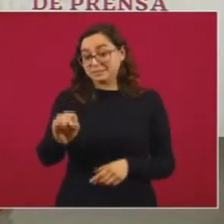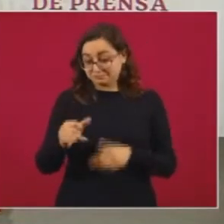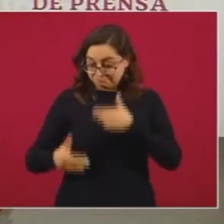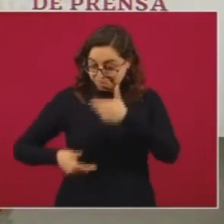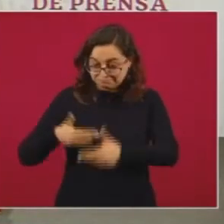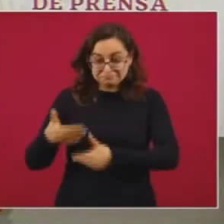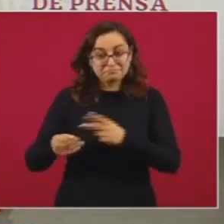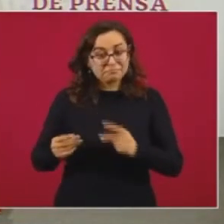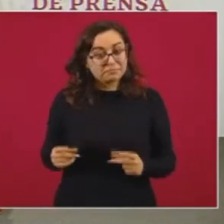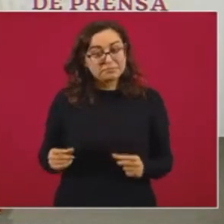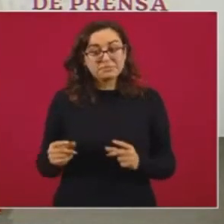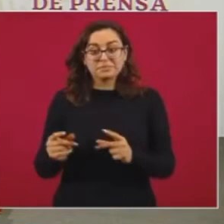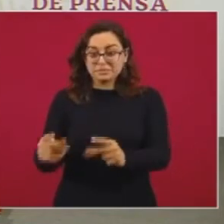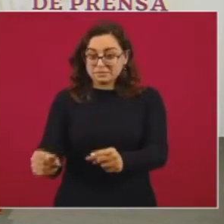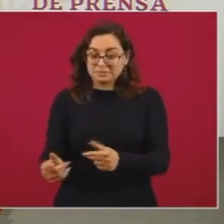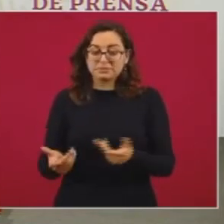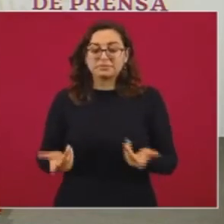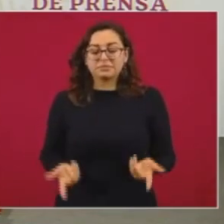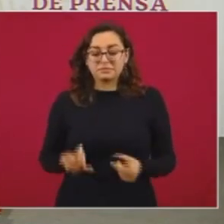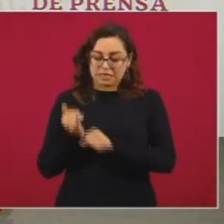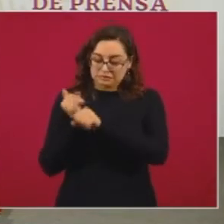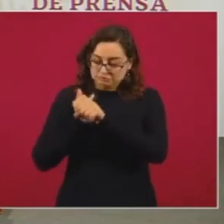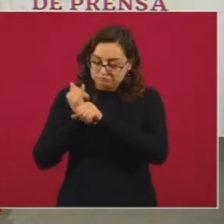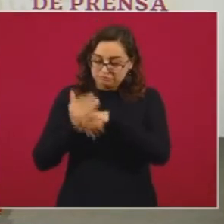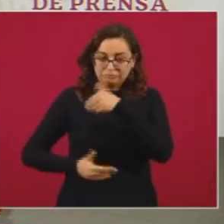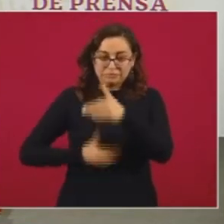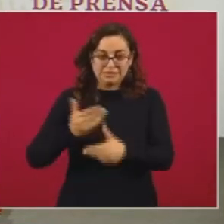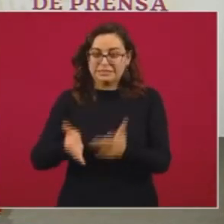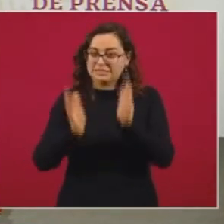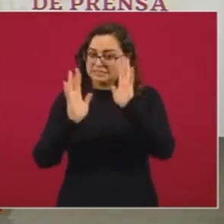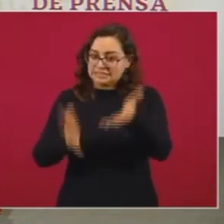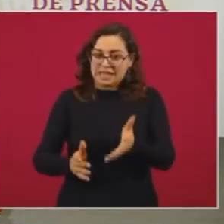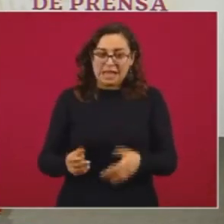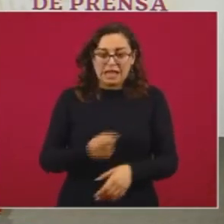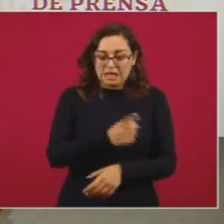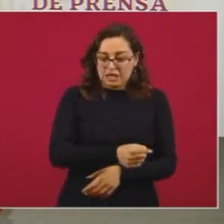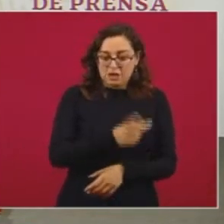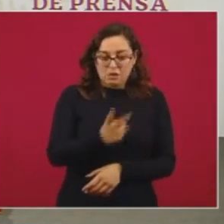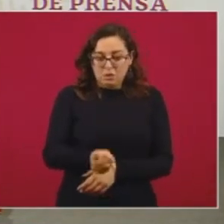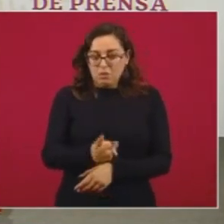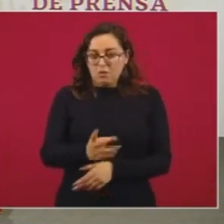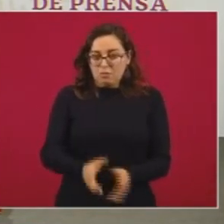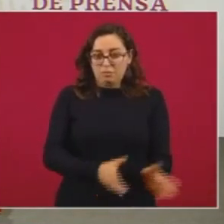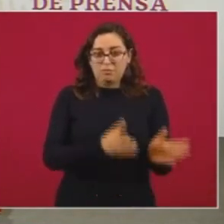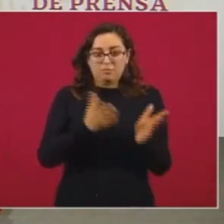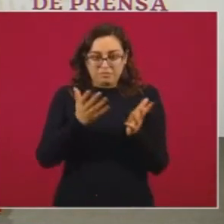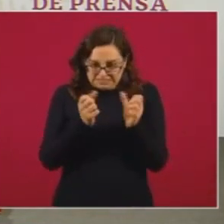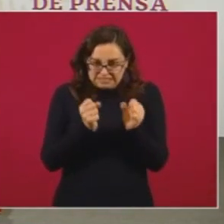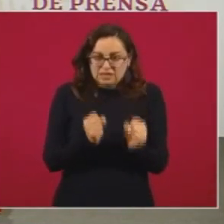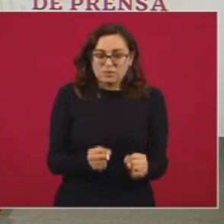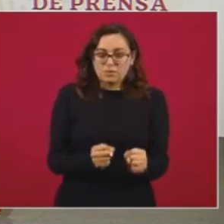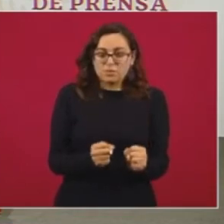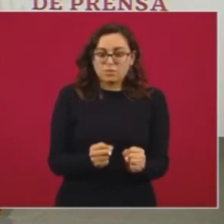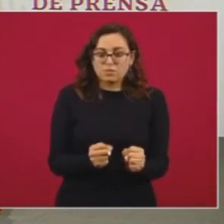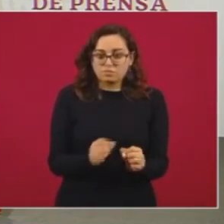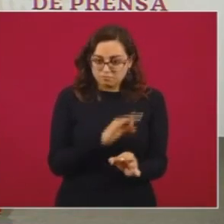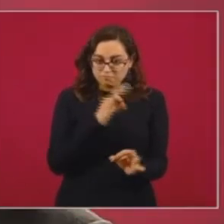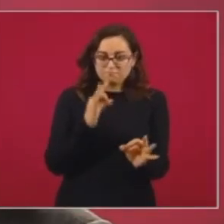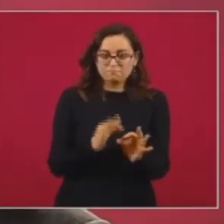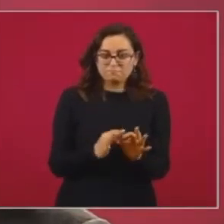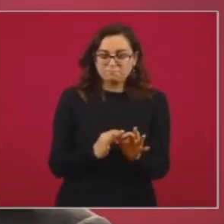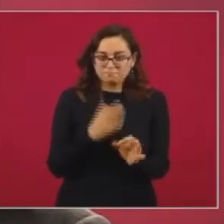rápido, la investigación se encontrara en la fase clínica 1, 2, que es seguro y